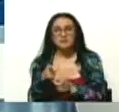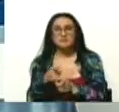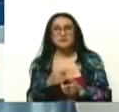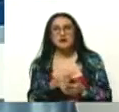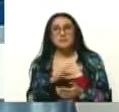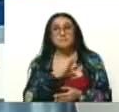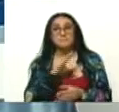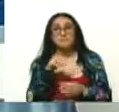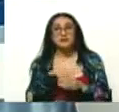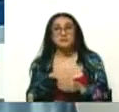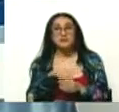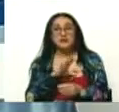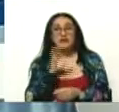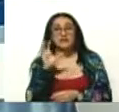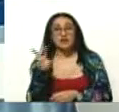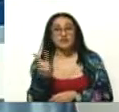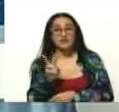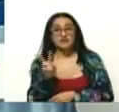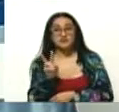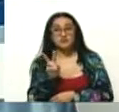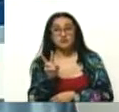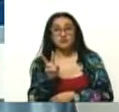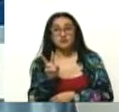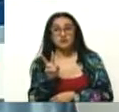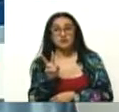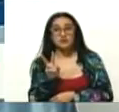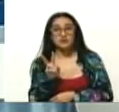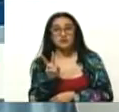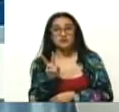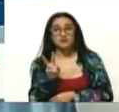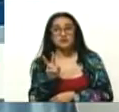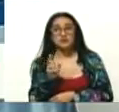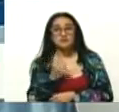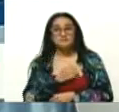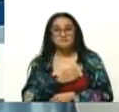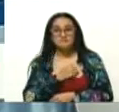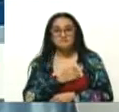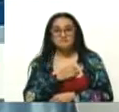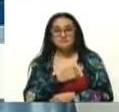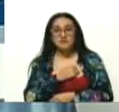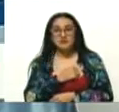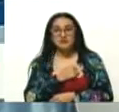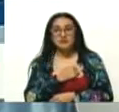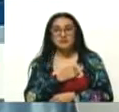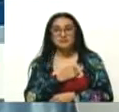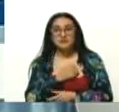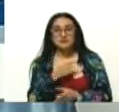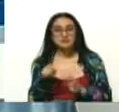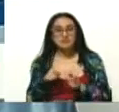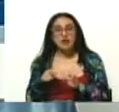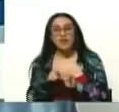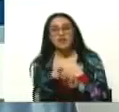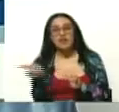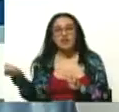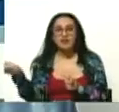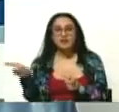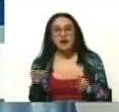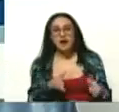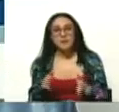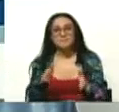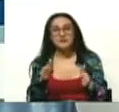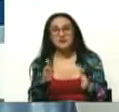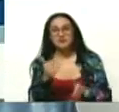pertenecientes al Estado venezolano, lamentablemente desvían su camino y cometen este tipo